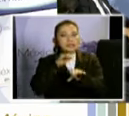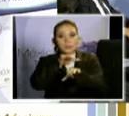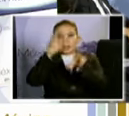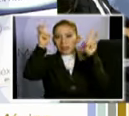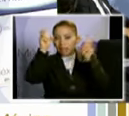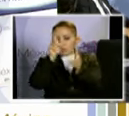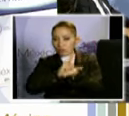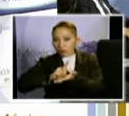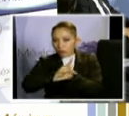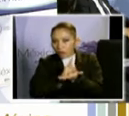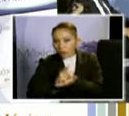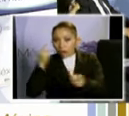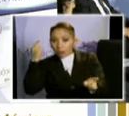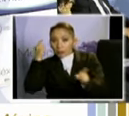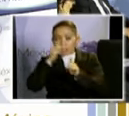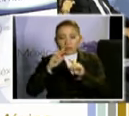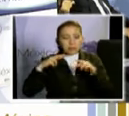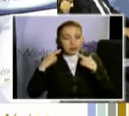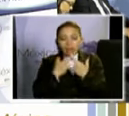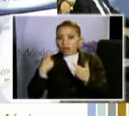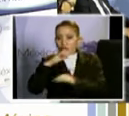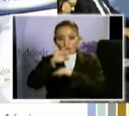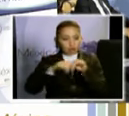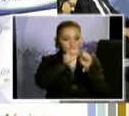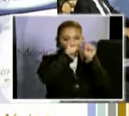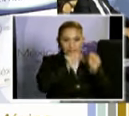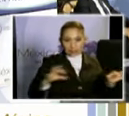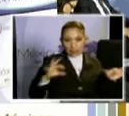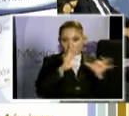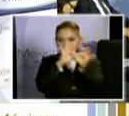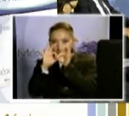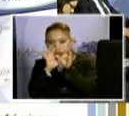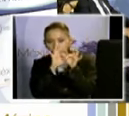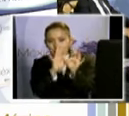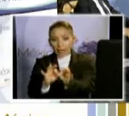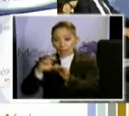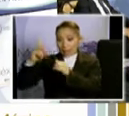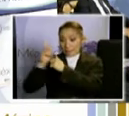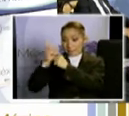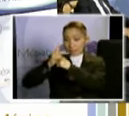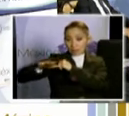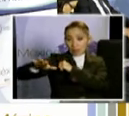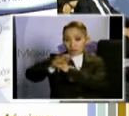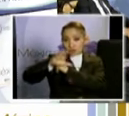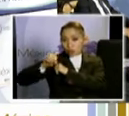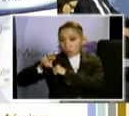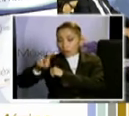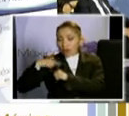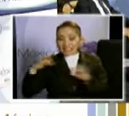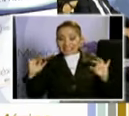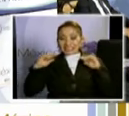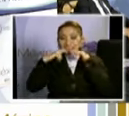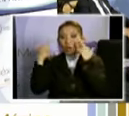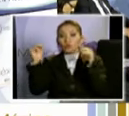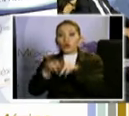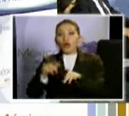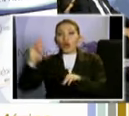drogas. Objetivo de todas convenciones y de todo sistema convencional a nivel de Naciones Unidas es que las convenciones